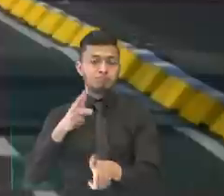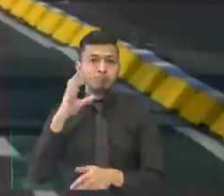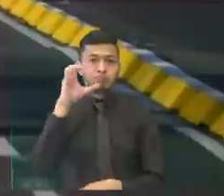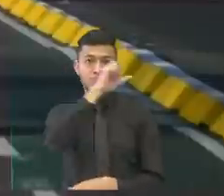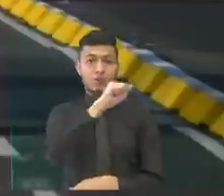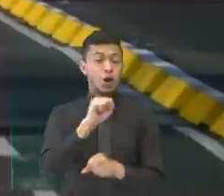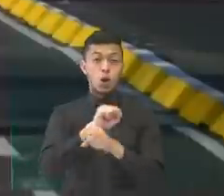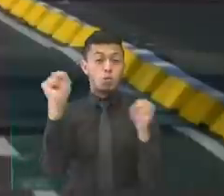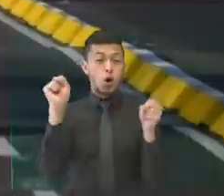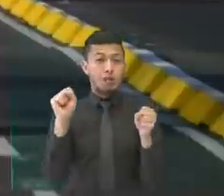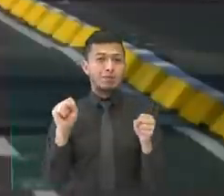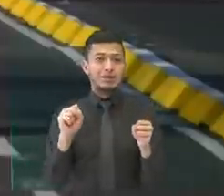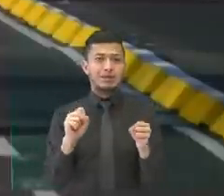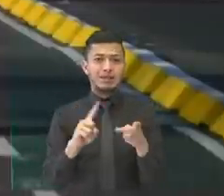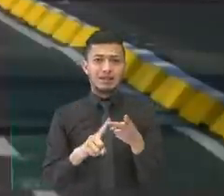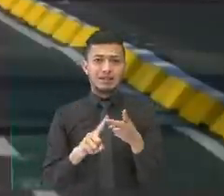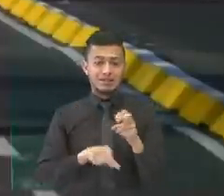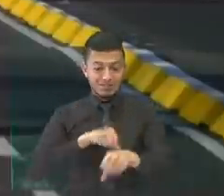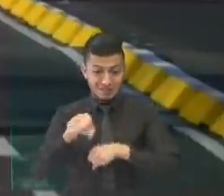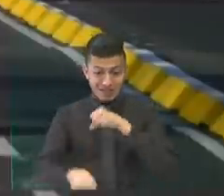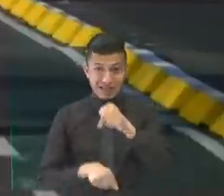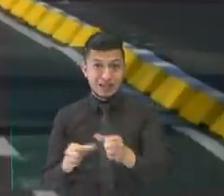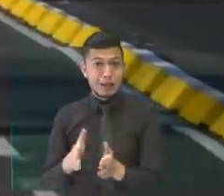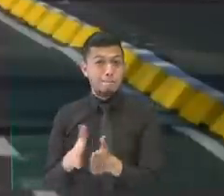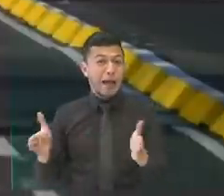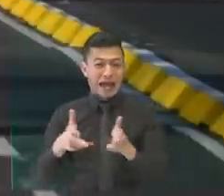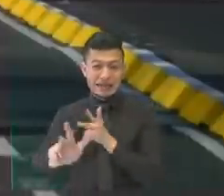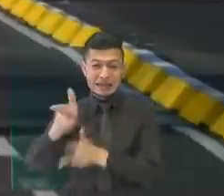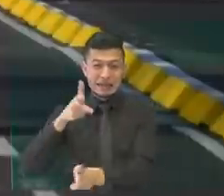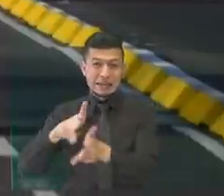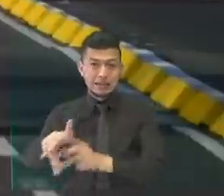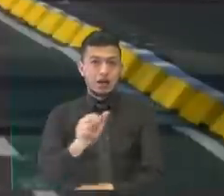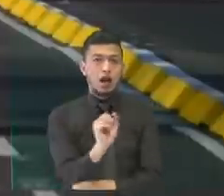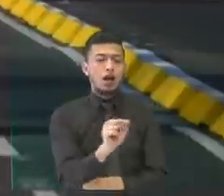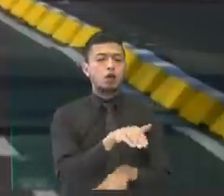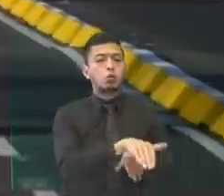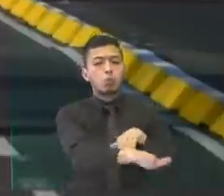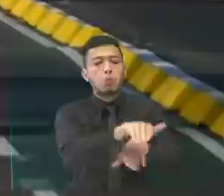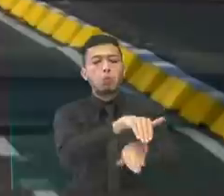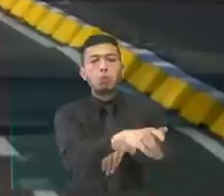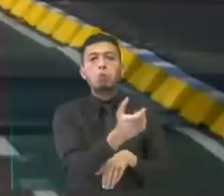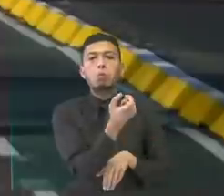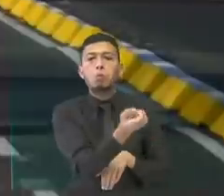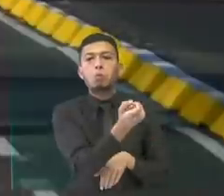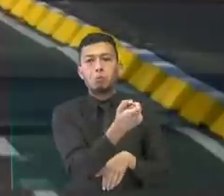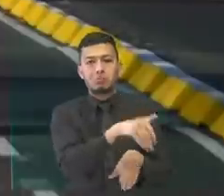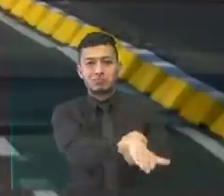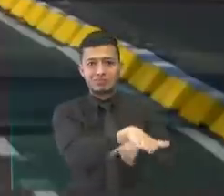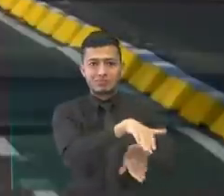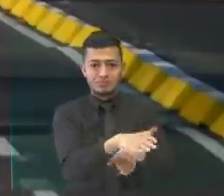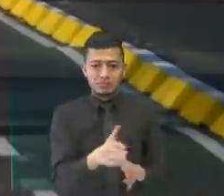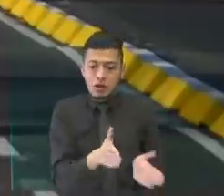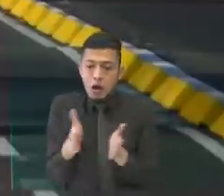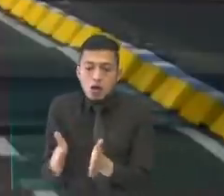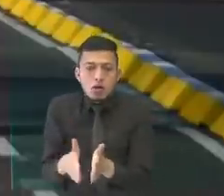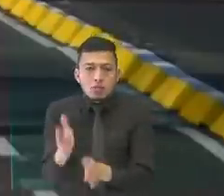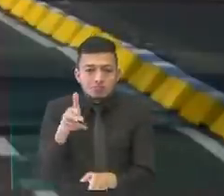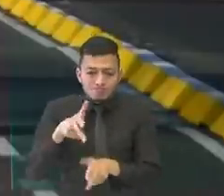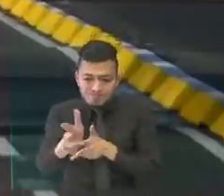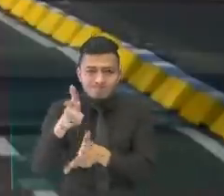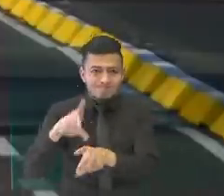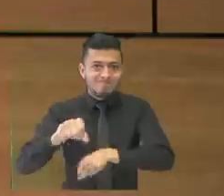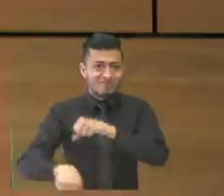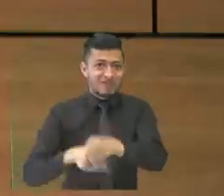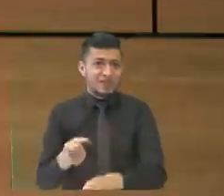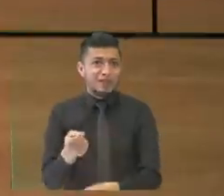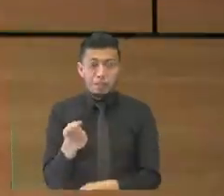mañana, en el bicicarril, en bicicletas, es mayor al número de viajes en carro al lado, en el carril de al lado. De manera que en muy